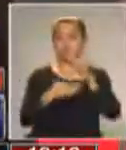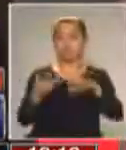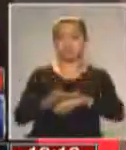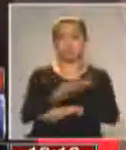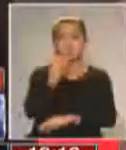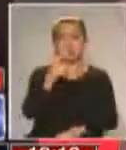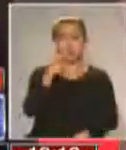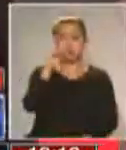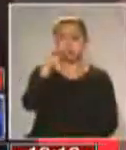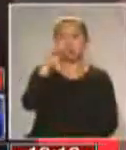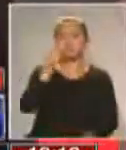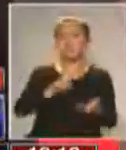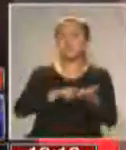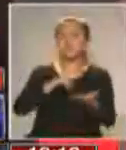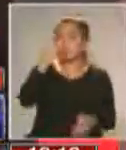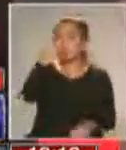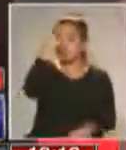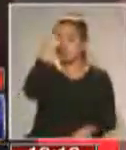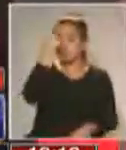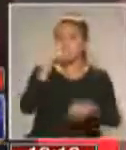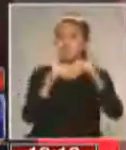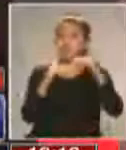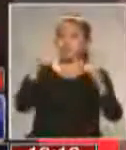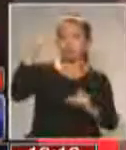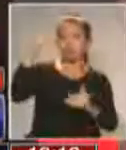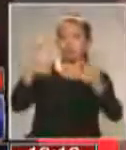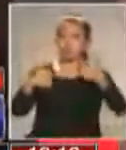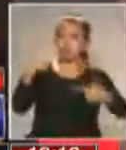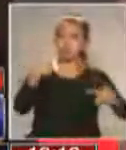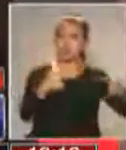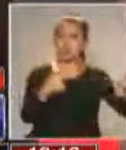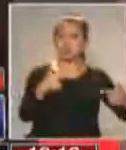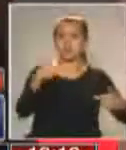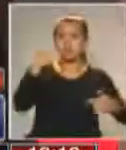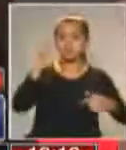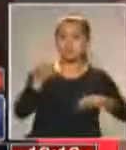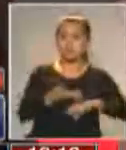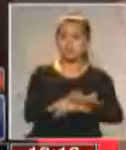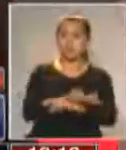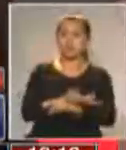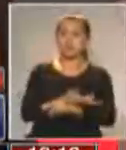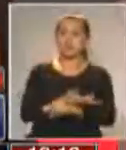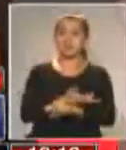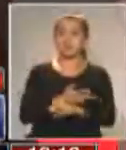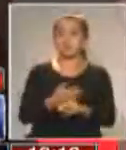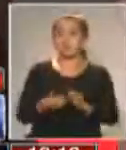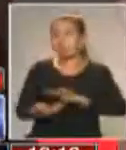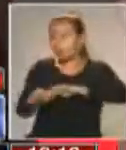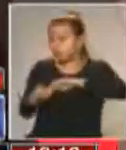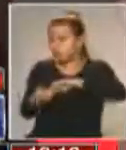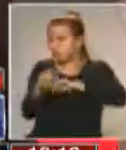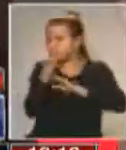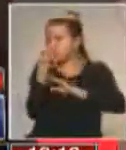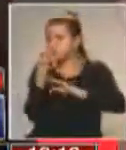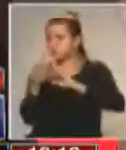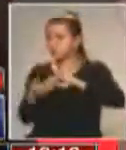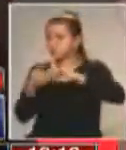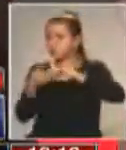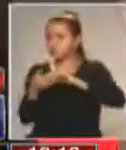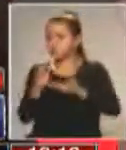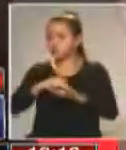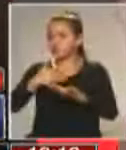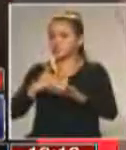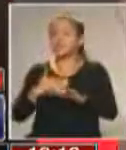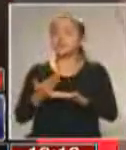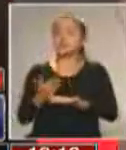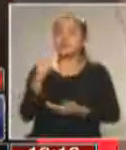es preocupante. Puede llevar a una inestabilidad política terrible o a un caudillismo terrible. Entonces nos preocupan